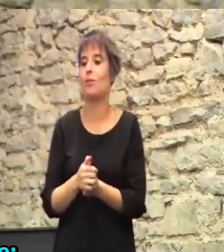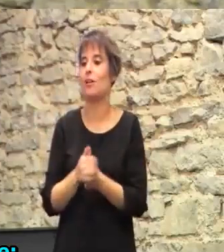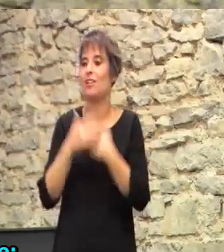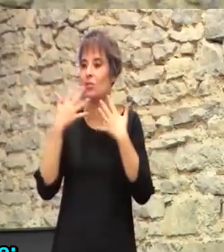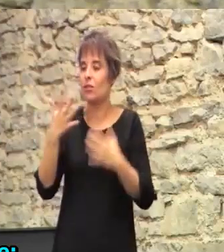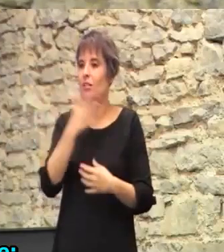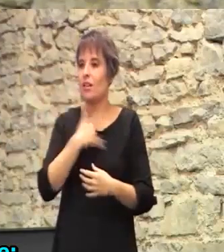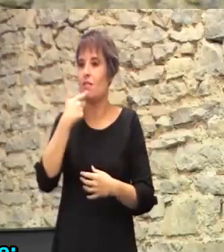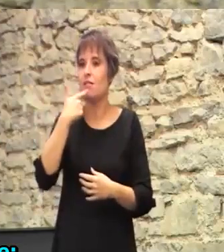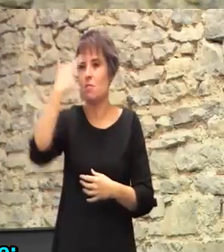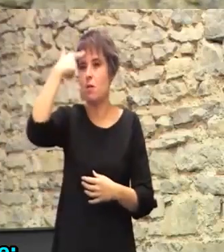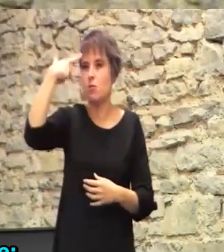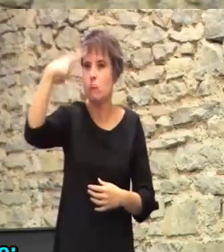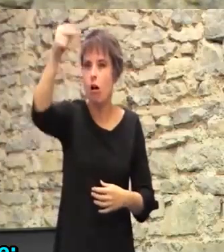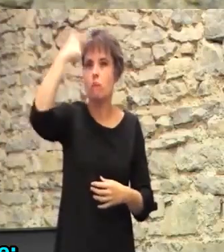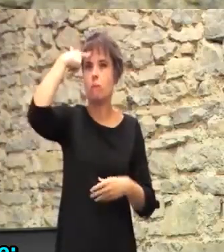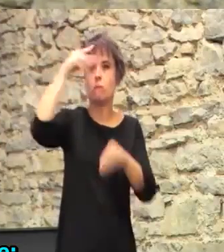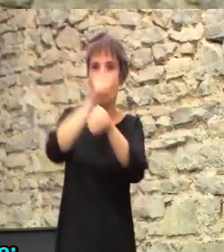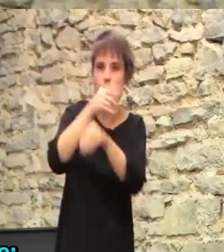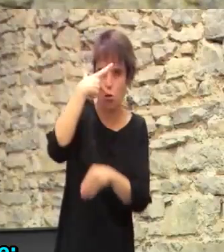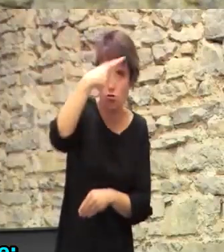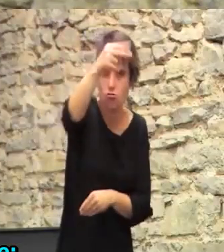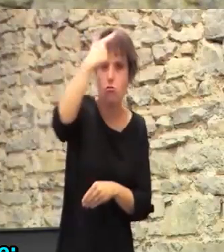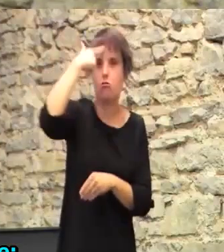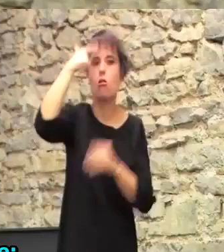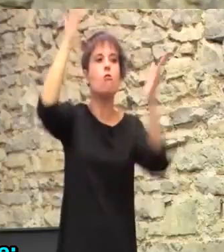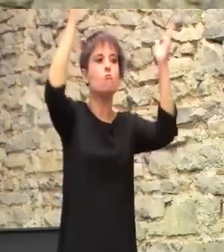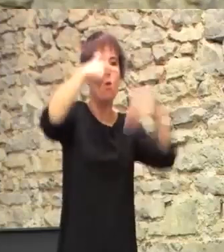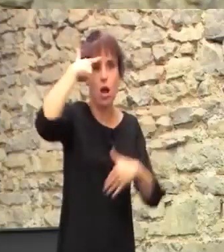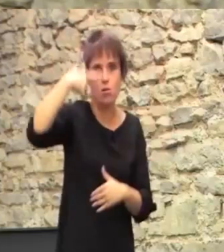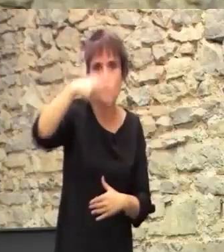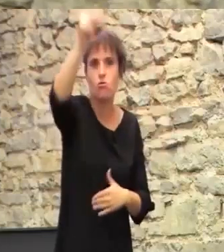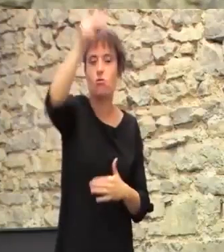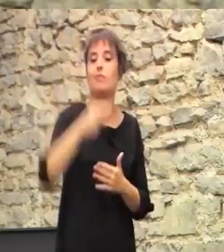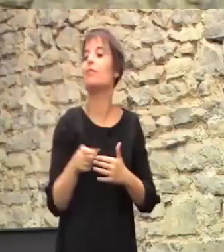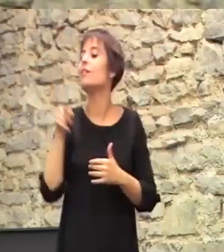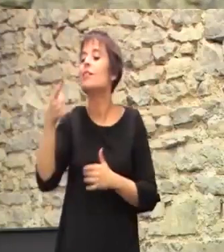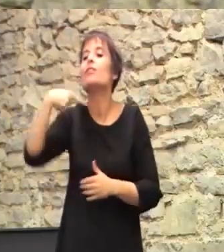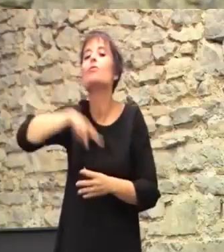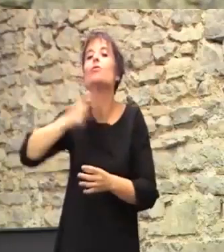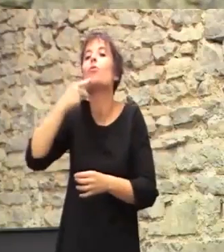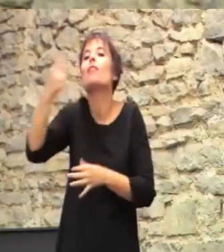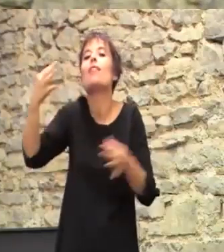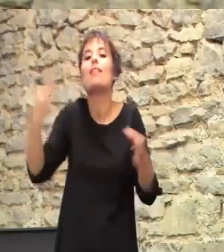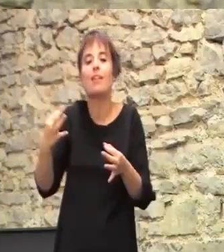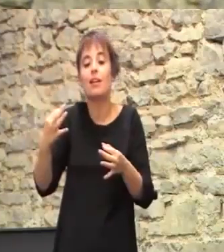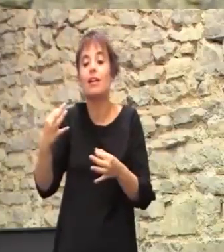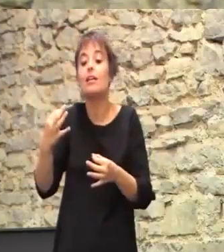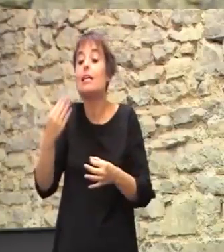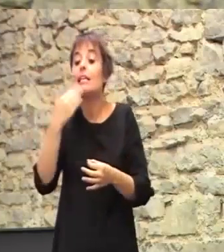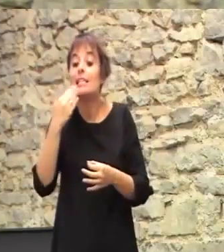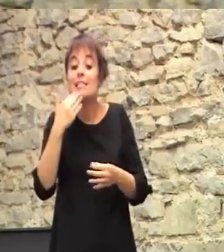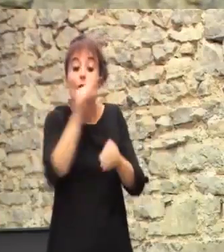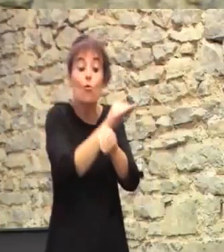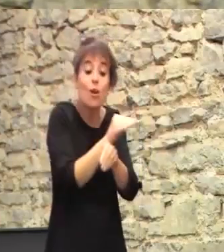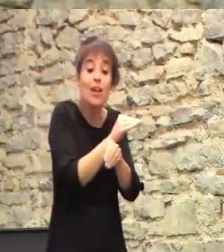de negarnos en lugar de que eso no exista lo que tenemos que decir es sin eso no